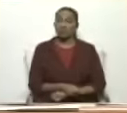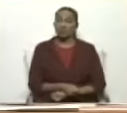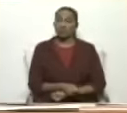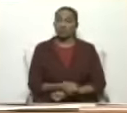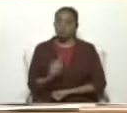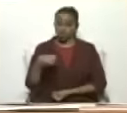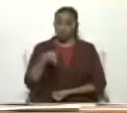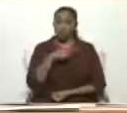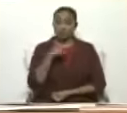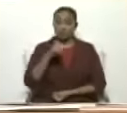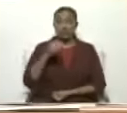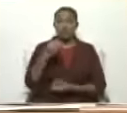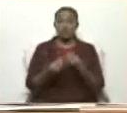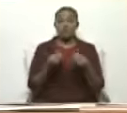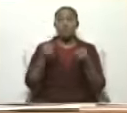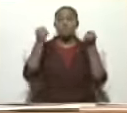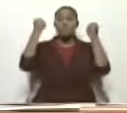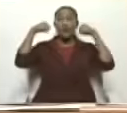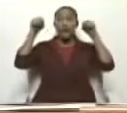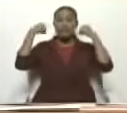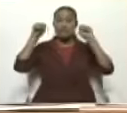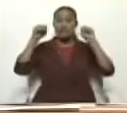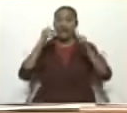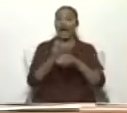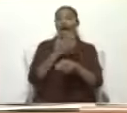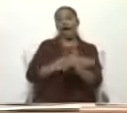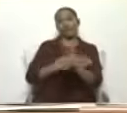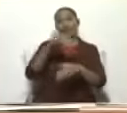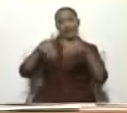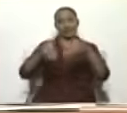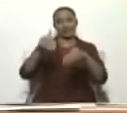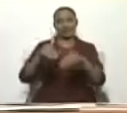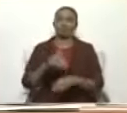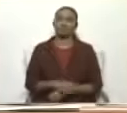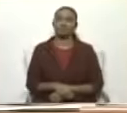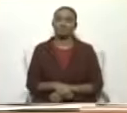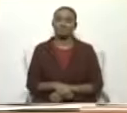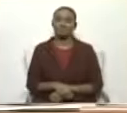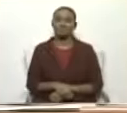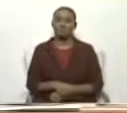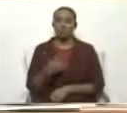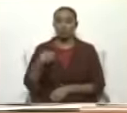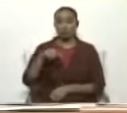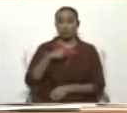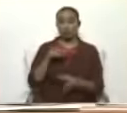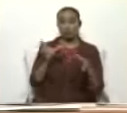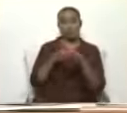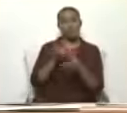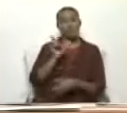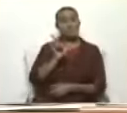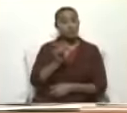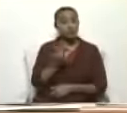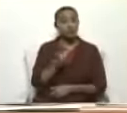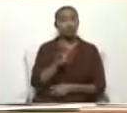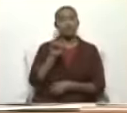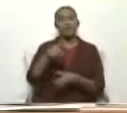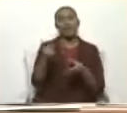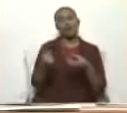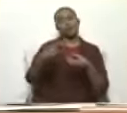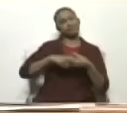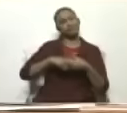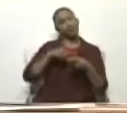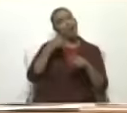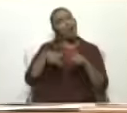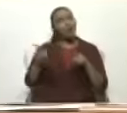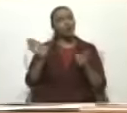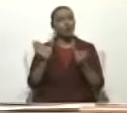práctica para unas elecciones. El Partido Socialista Unido de Venezuela y los partidos del Gran Polo Patriótico hicieron lo